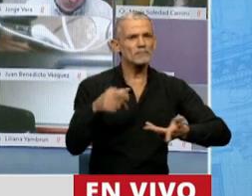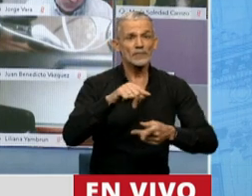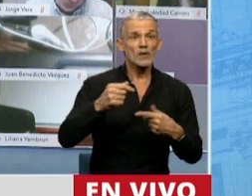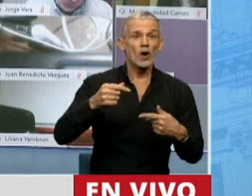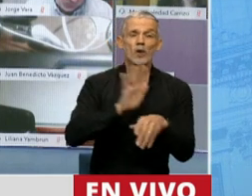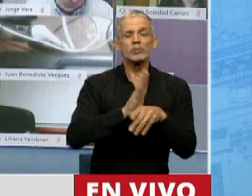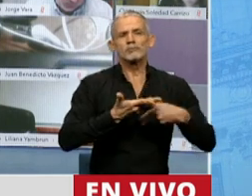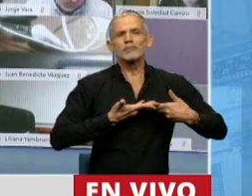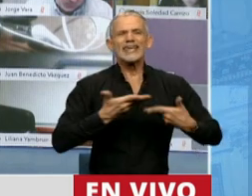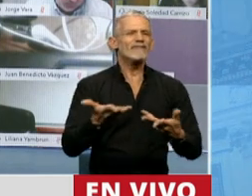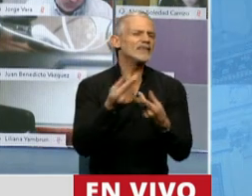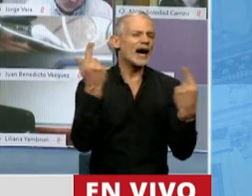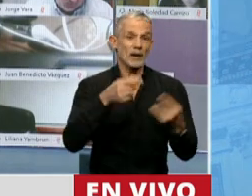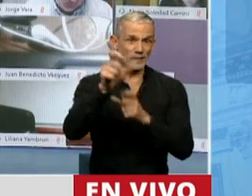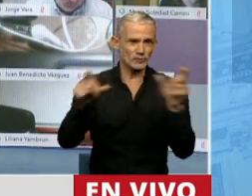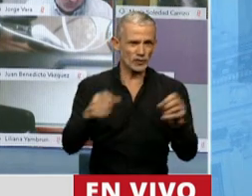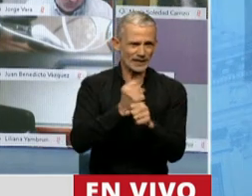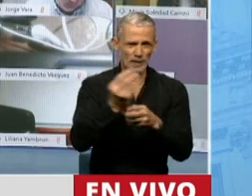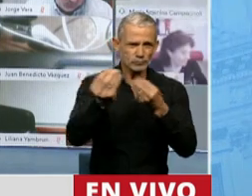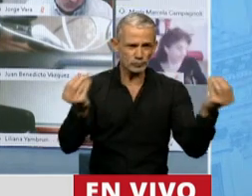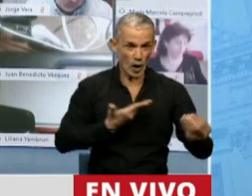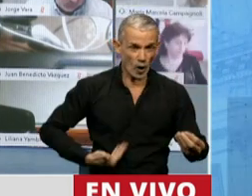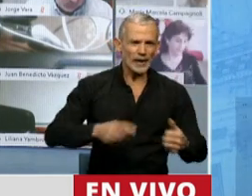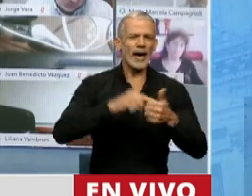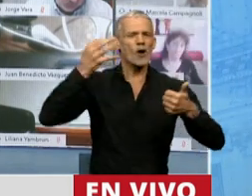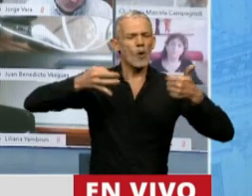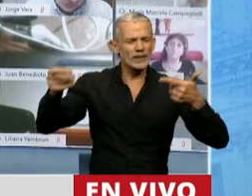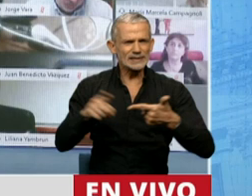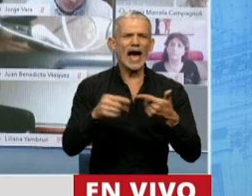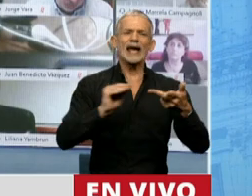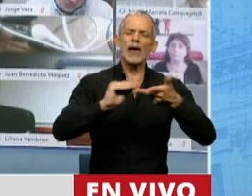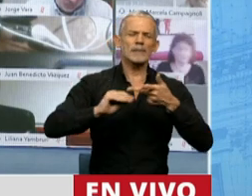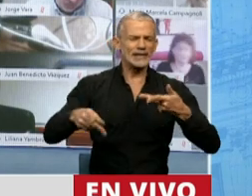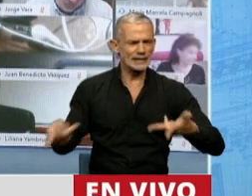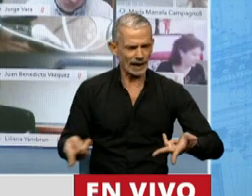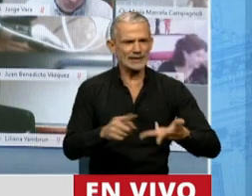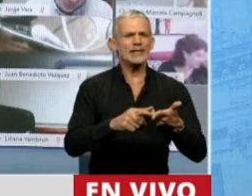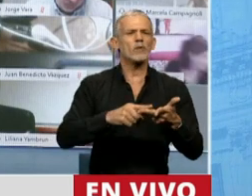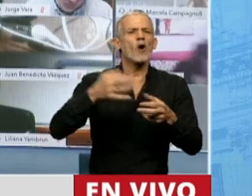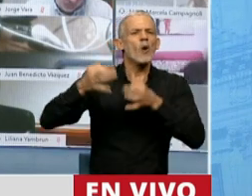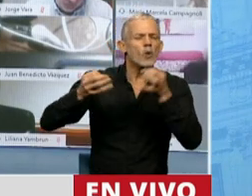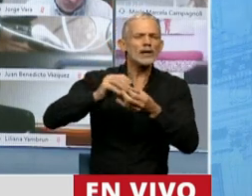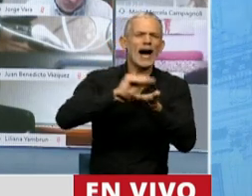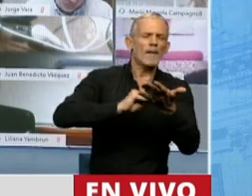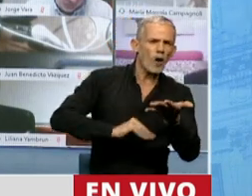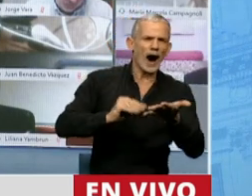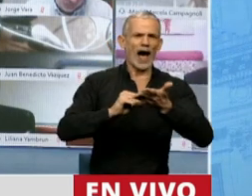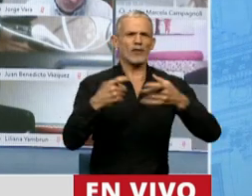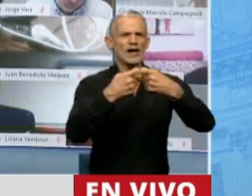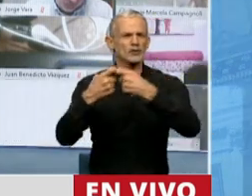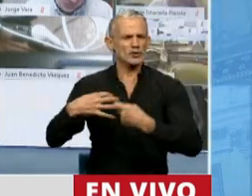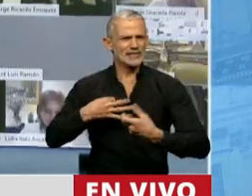invita a que los funcionarios públicos los funcionarios judiciales los administrativos los juristas las organizaciones